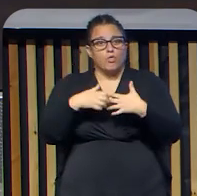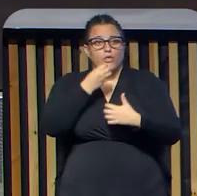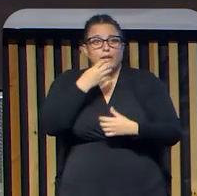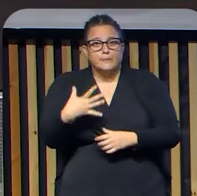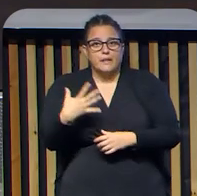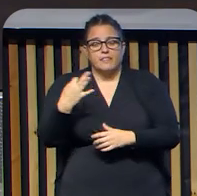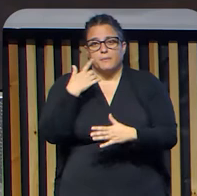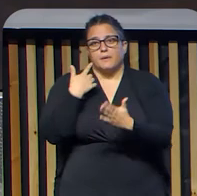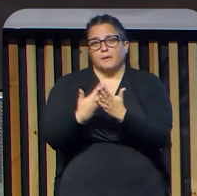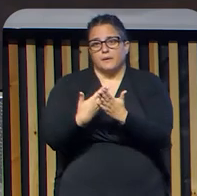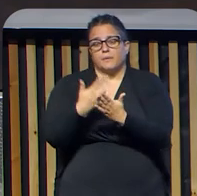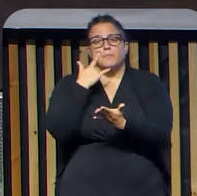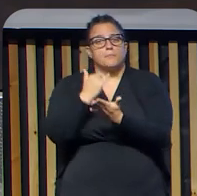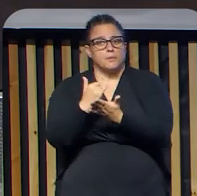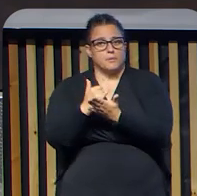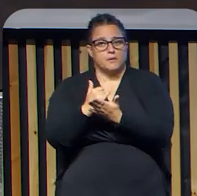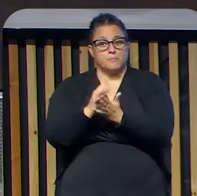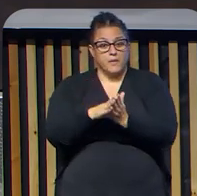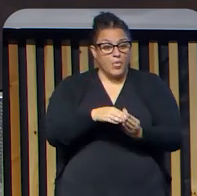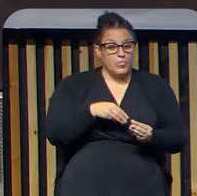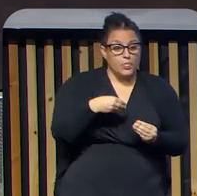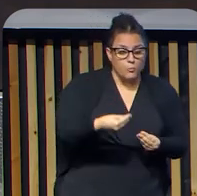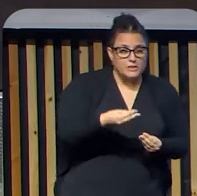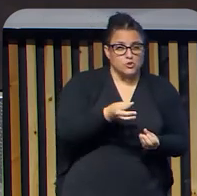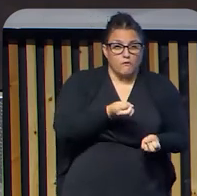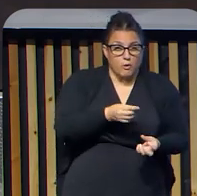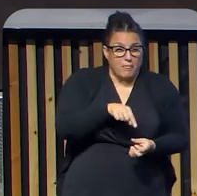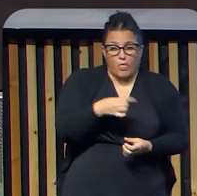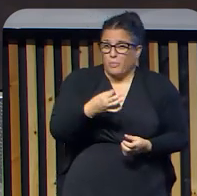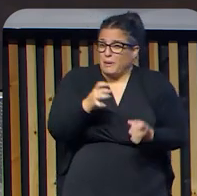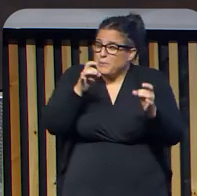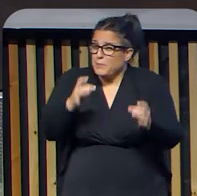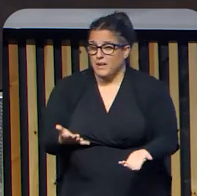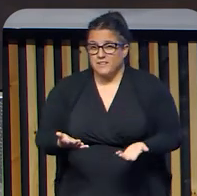las pruebas de usuario deberían ser obligadas sí sí sí sí